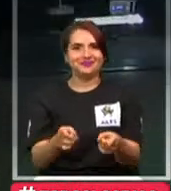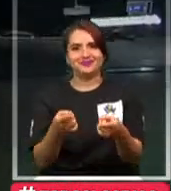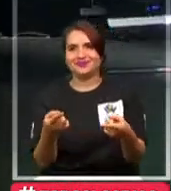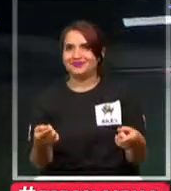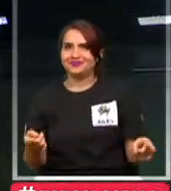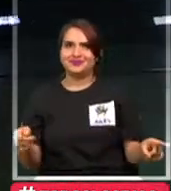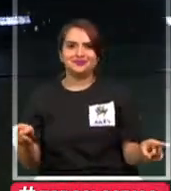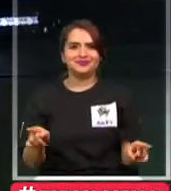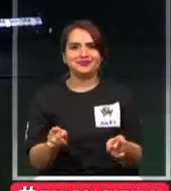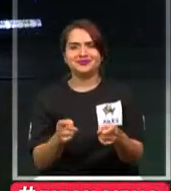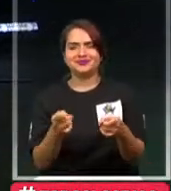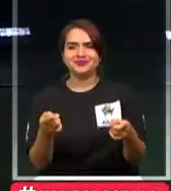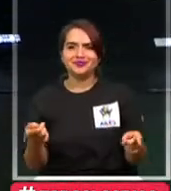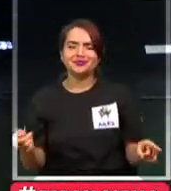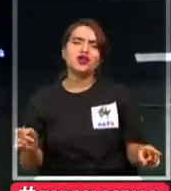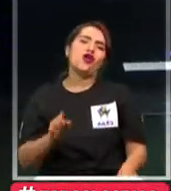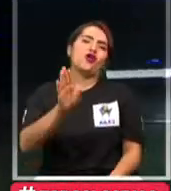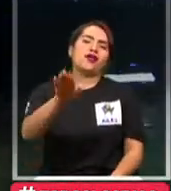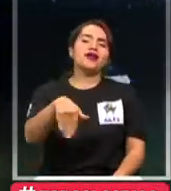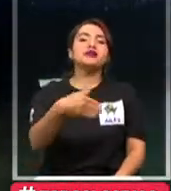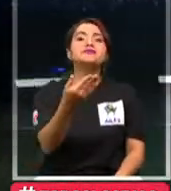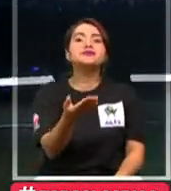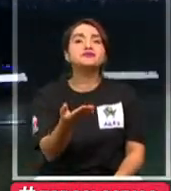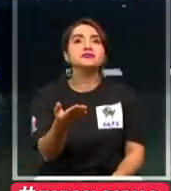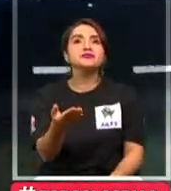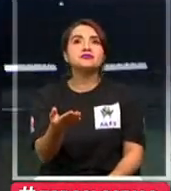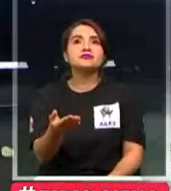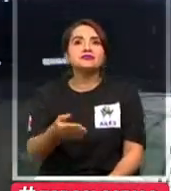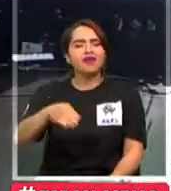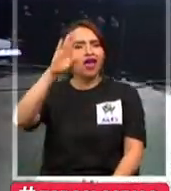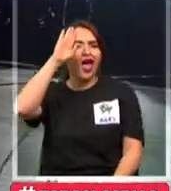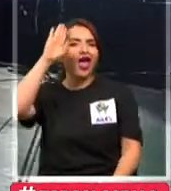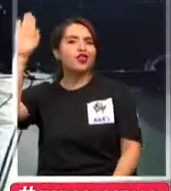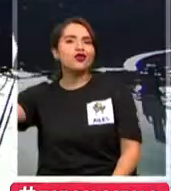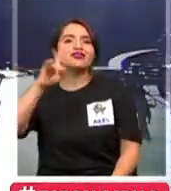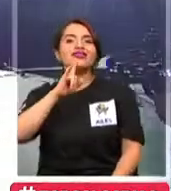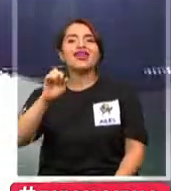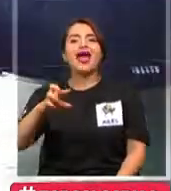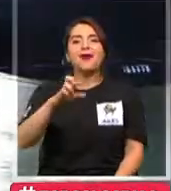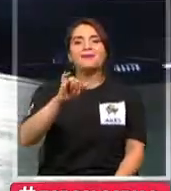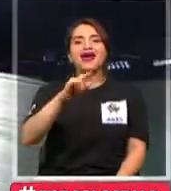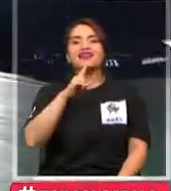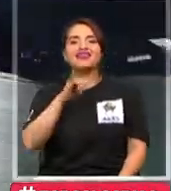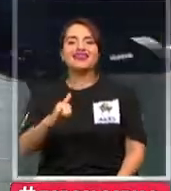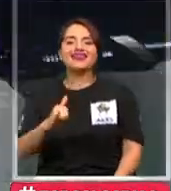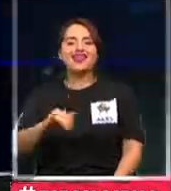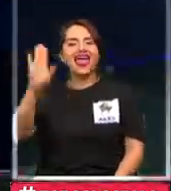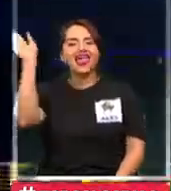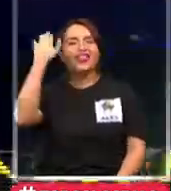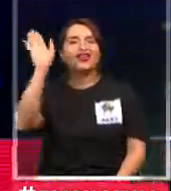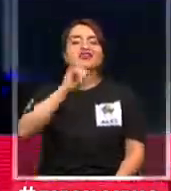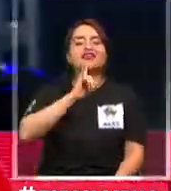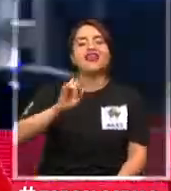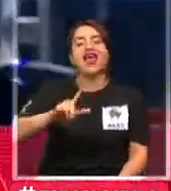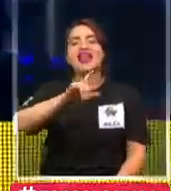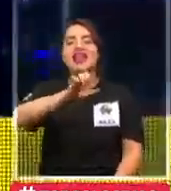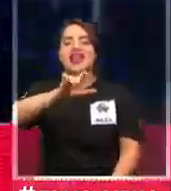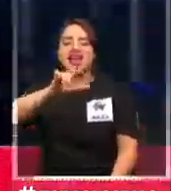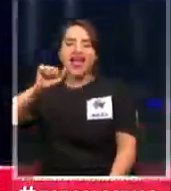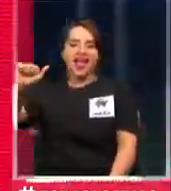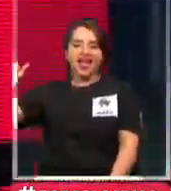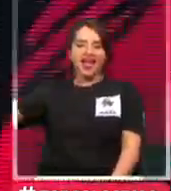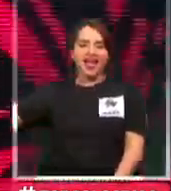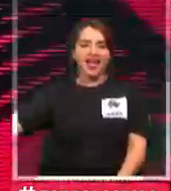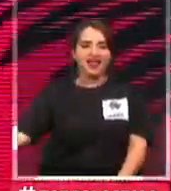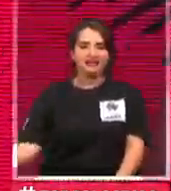Oh, si esta puta no existe, oiga. Oye, eso que... Adiós, tía Bani, adiós, tía Lela.